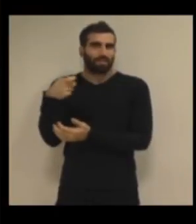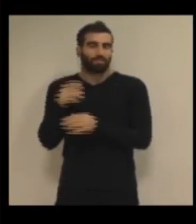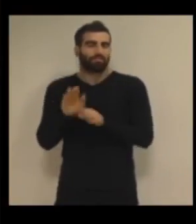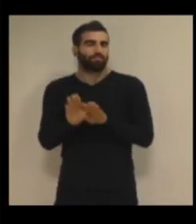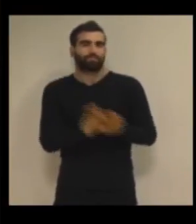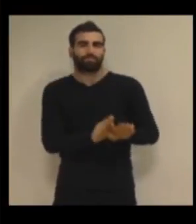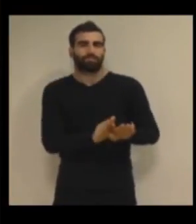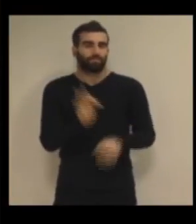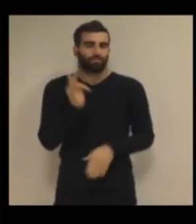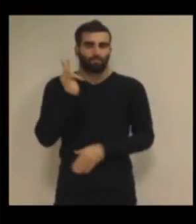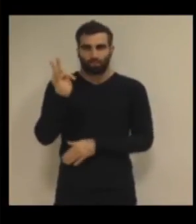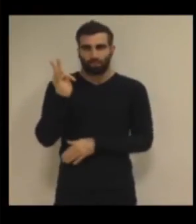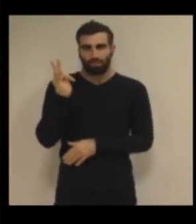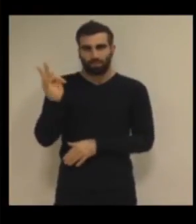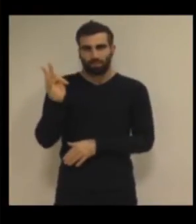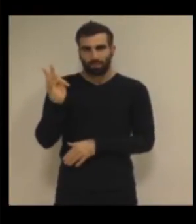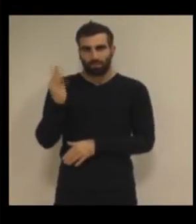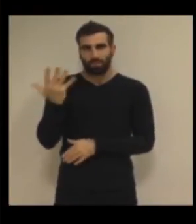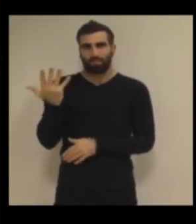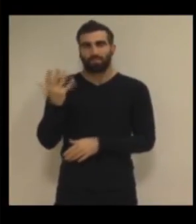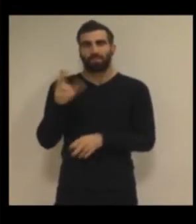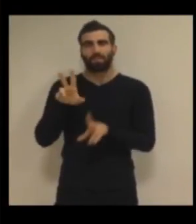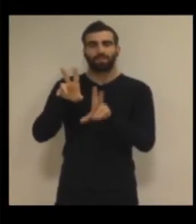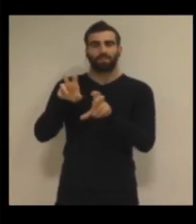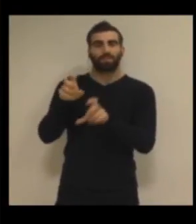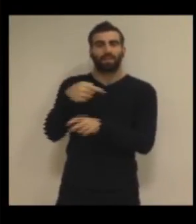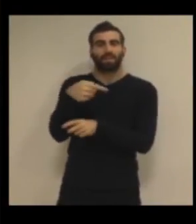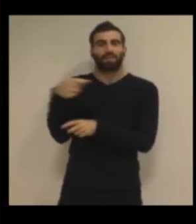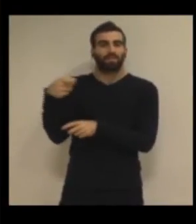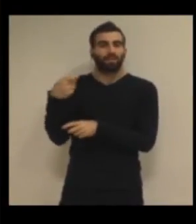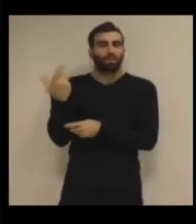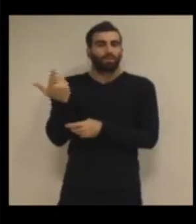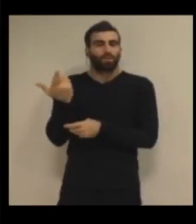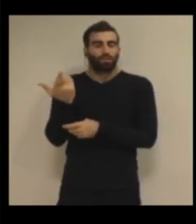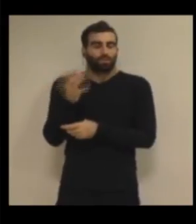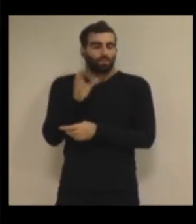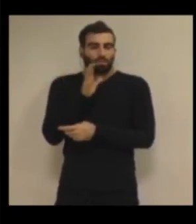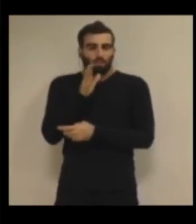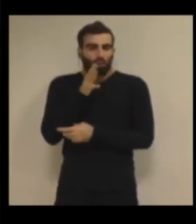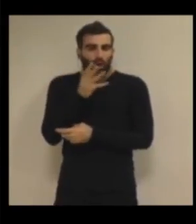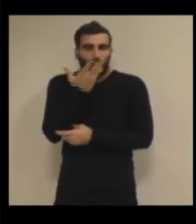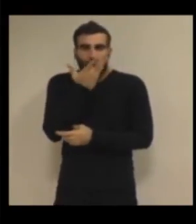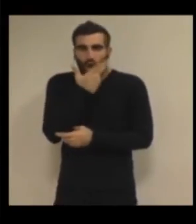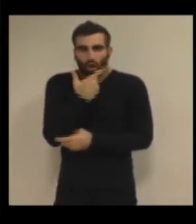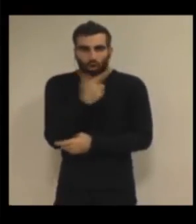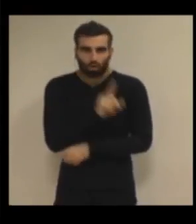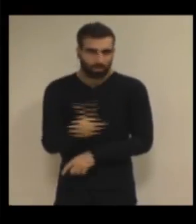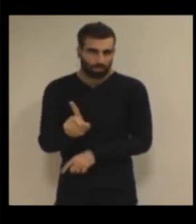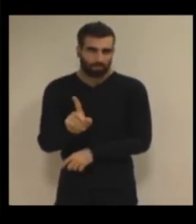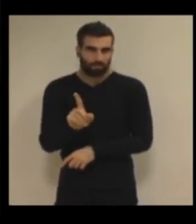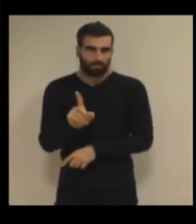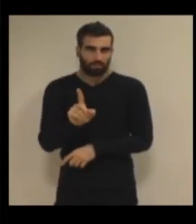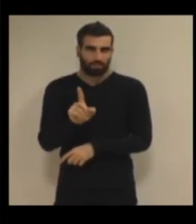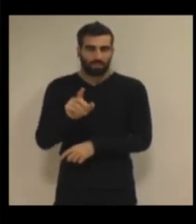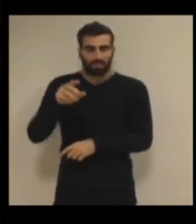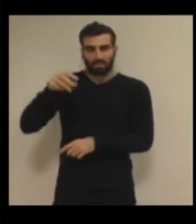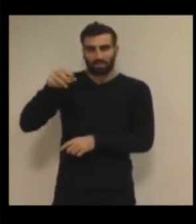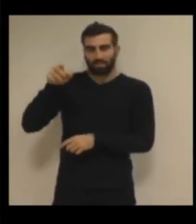evidentemente. Y gran parte de la negatividad, insisto, es por el propio desconocimiento. Sí. El problema que expone Miguel Ángel